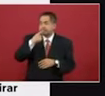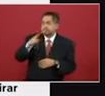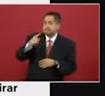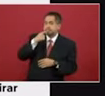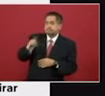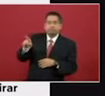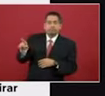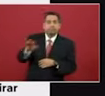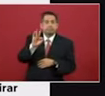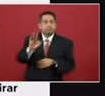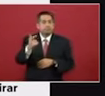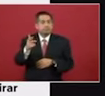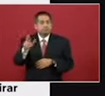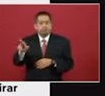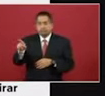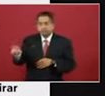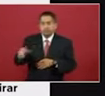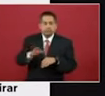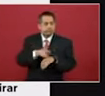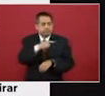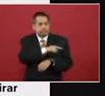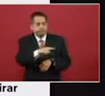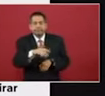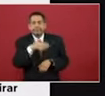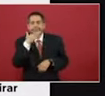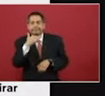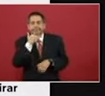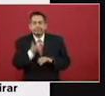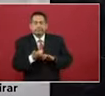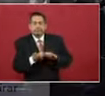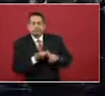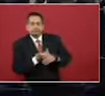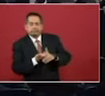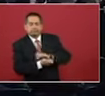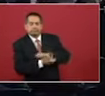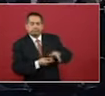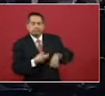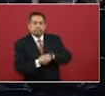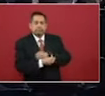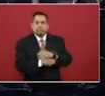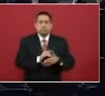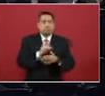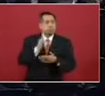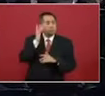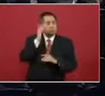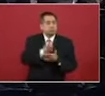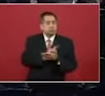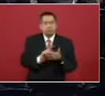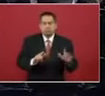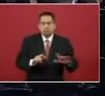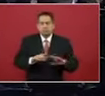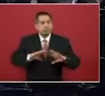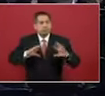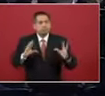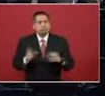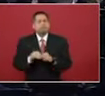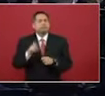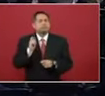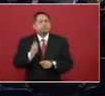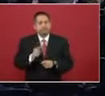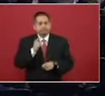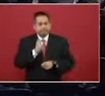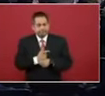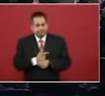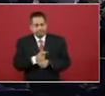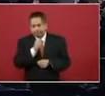Fiscalía General de la República por lavado de dinero relacionado con el robo de hidrocarburos, que han dado pie a